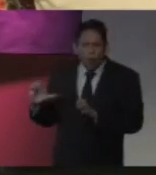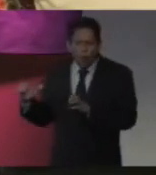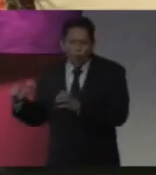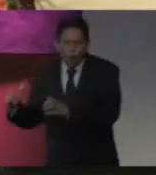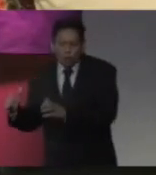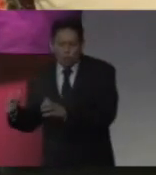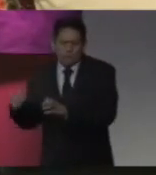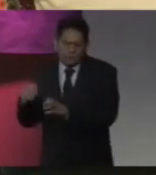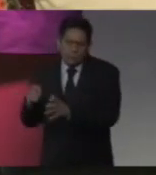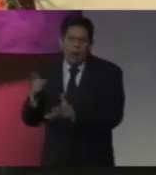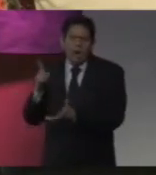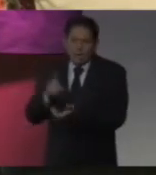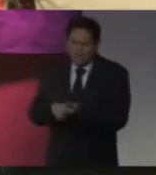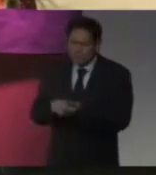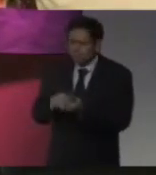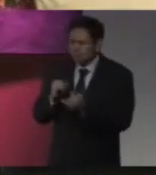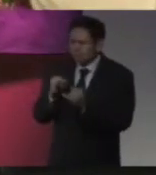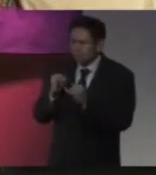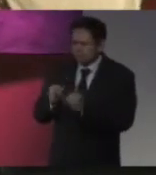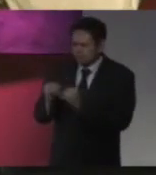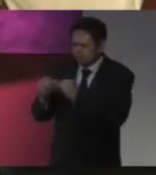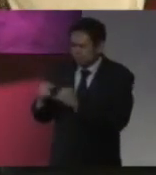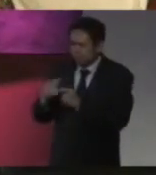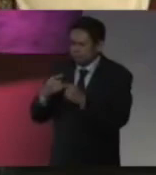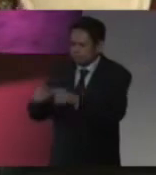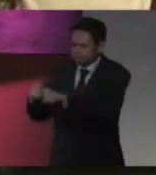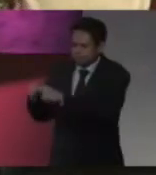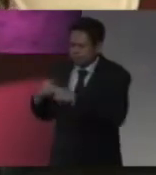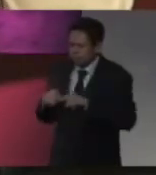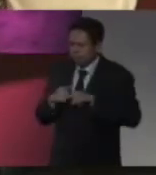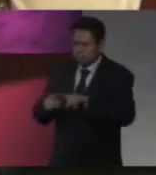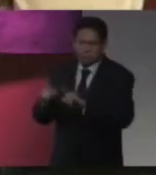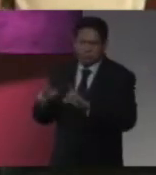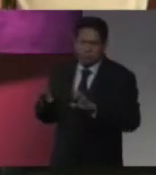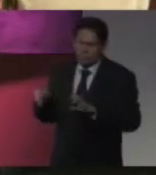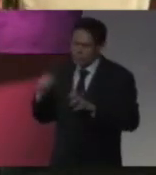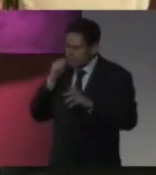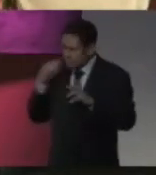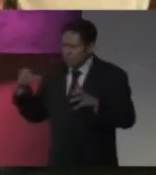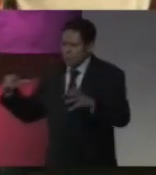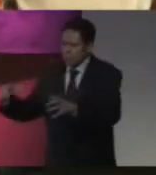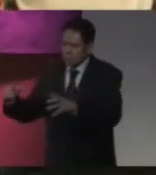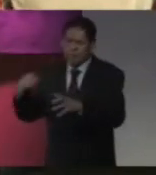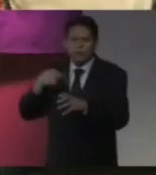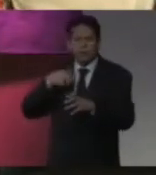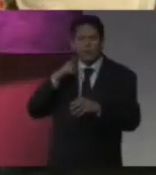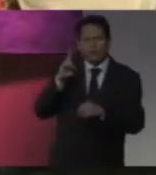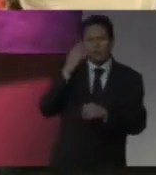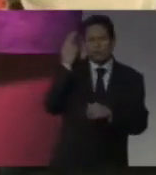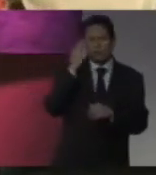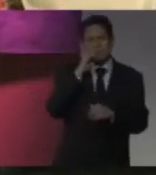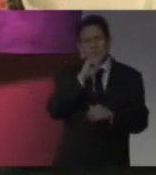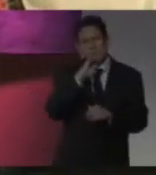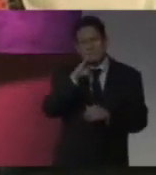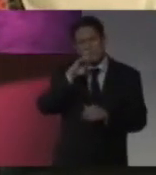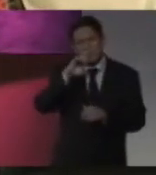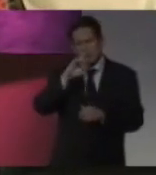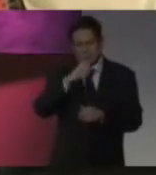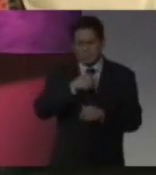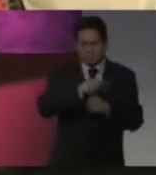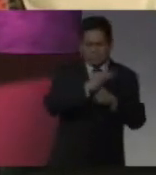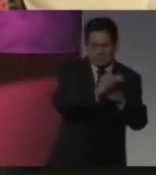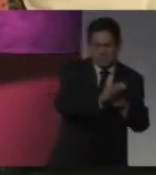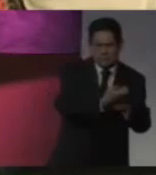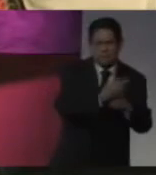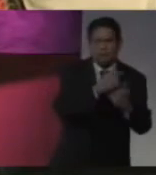es como lo llaman, lo acabo de hablar en la Ibero con las filósofas feministas, ellas me dieron ese